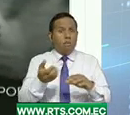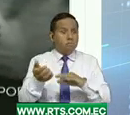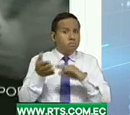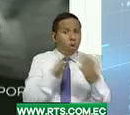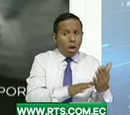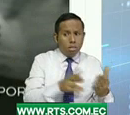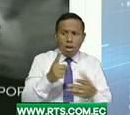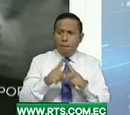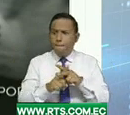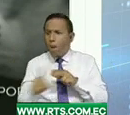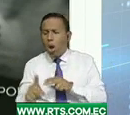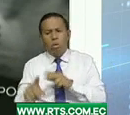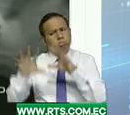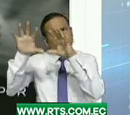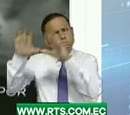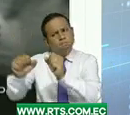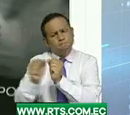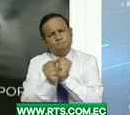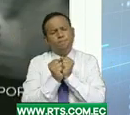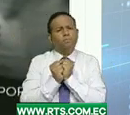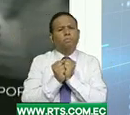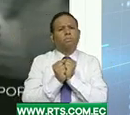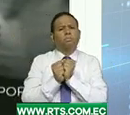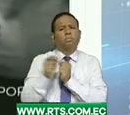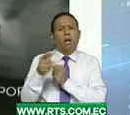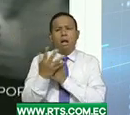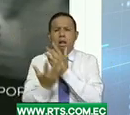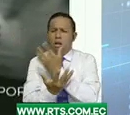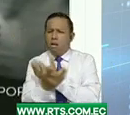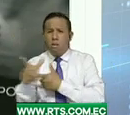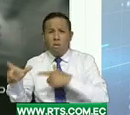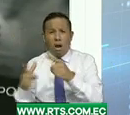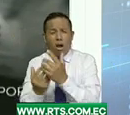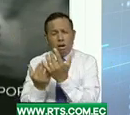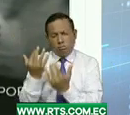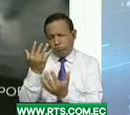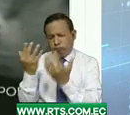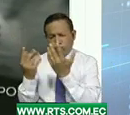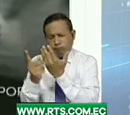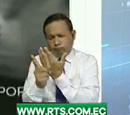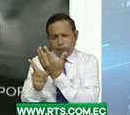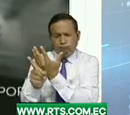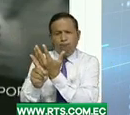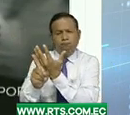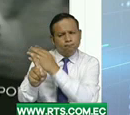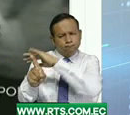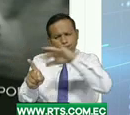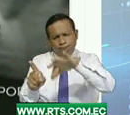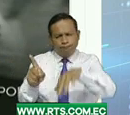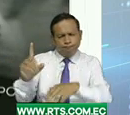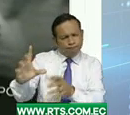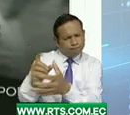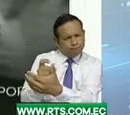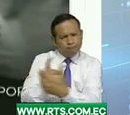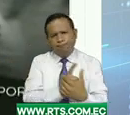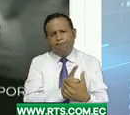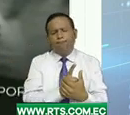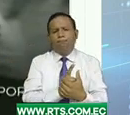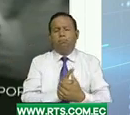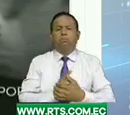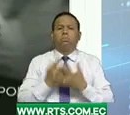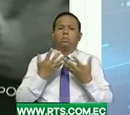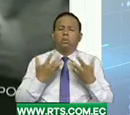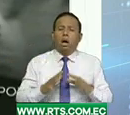haber sido descubierto entre unos matorrales. Es decir, prisión preventiva por el presunto asesinato de su madre. La